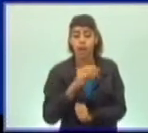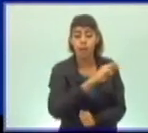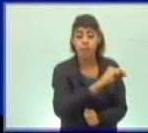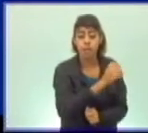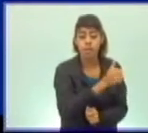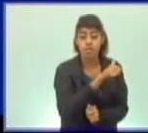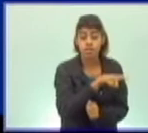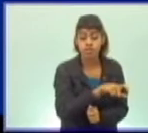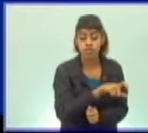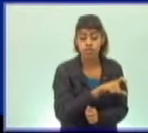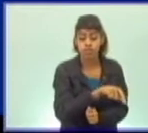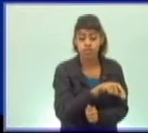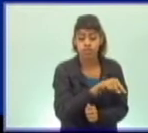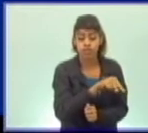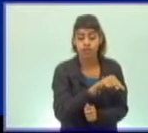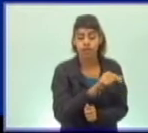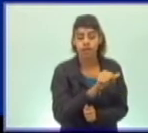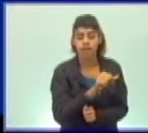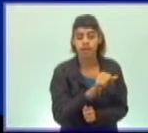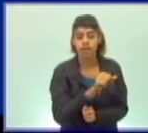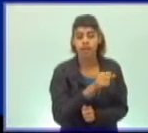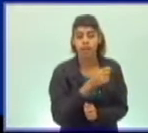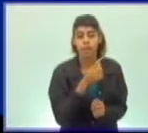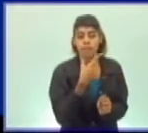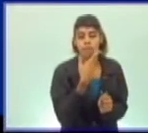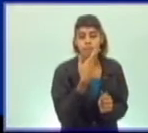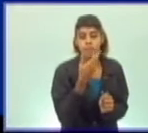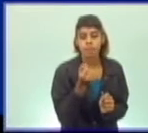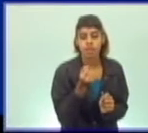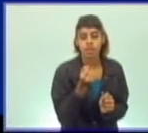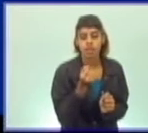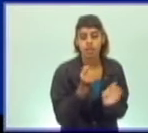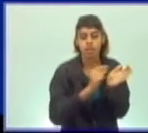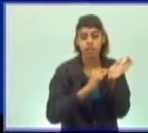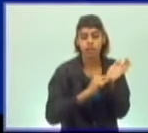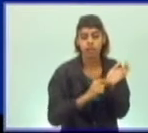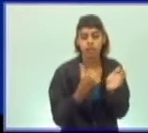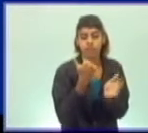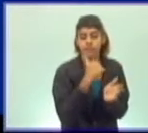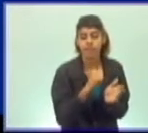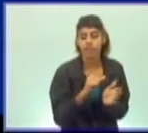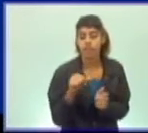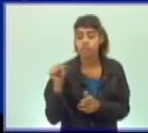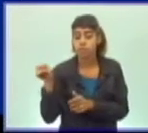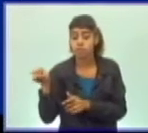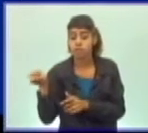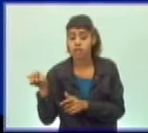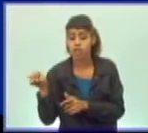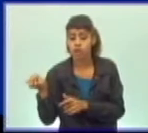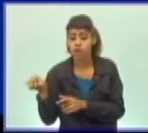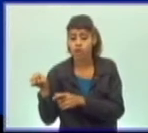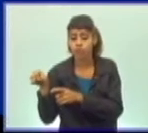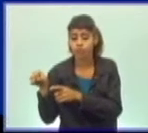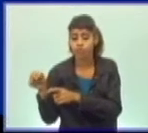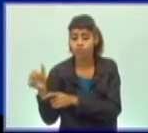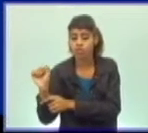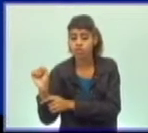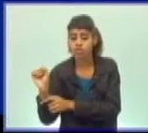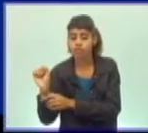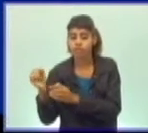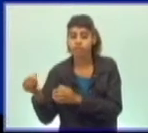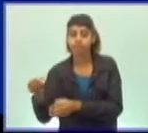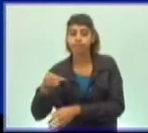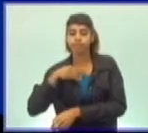pocos electrones en su último nivel, pierde electrones con facilidad. Sin embargo, el azufre los gana. Por tanto, ¿qué tipo de